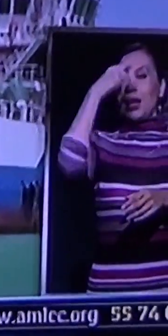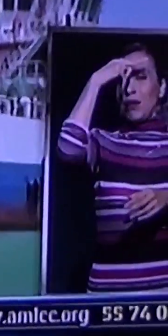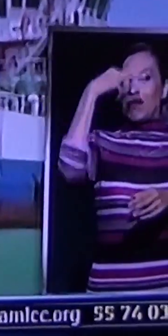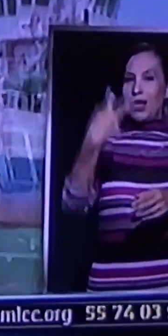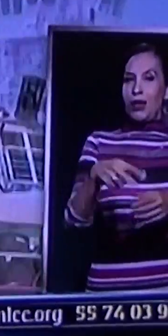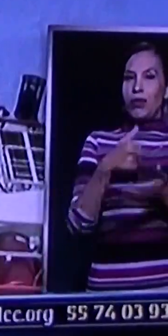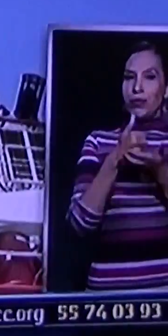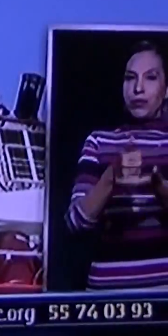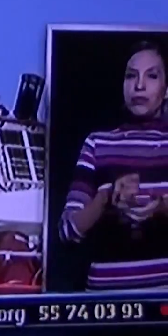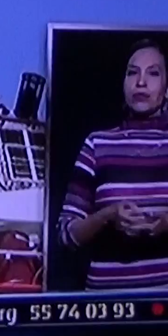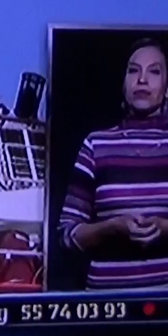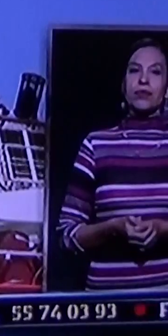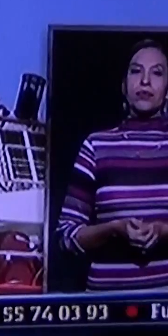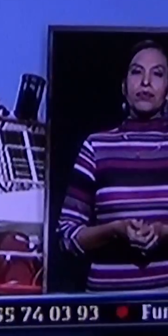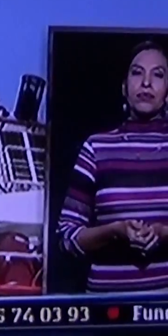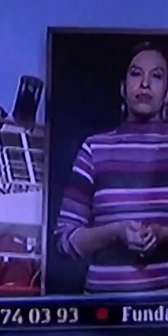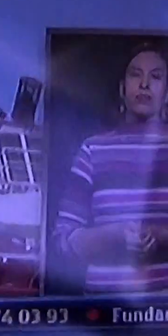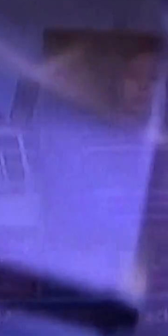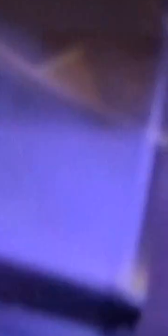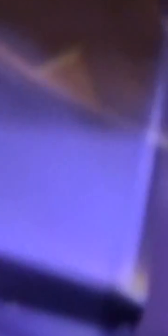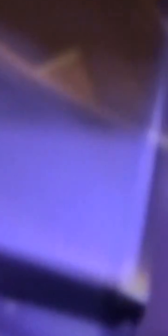México.